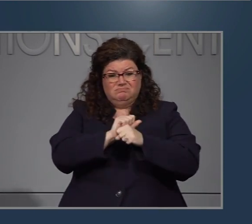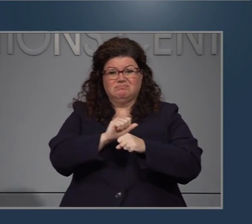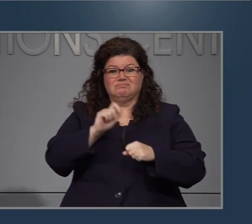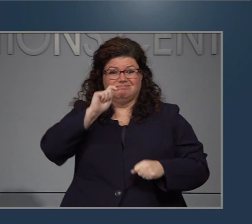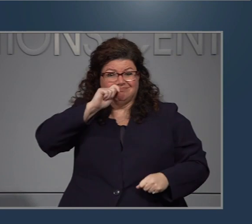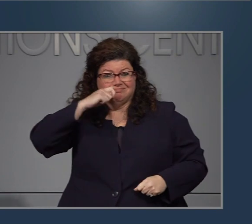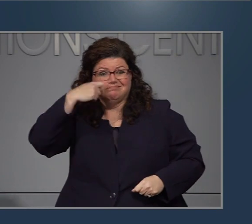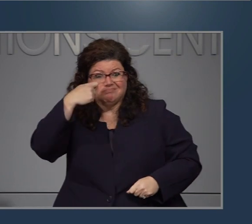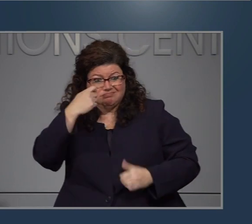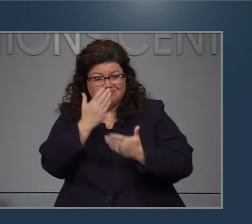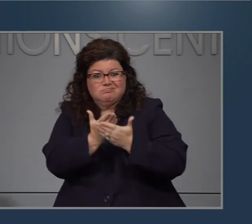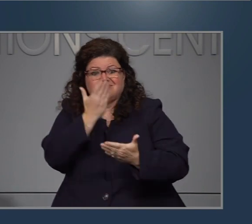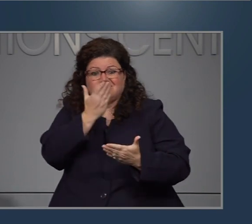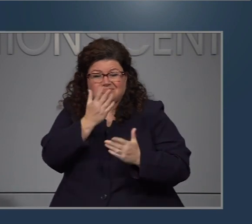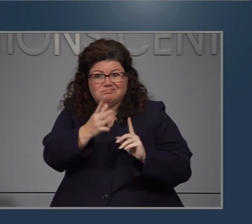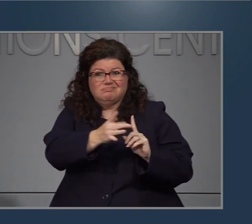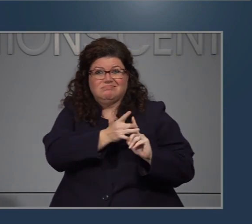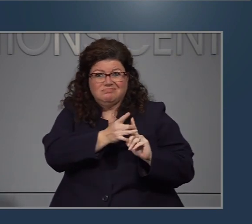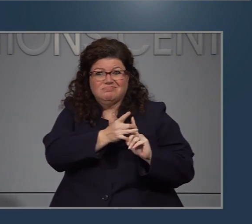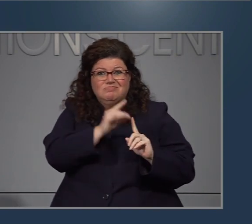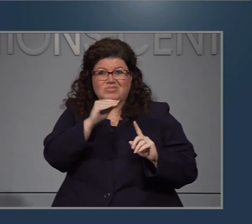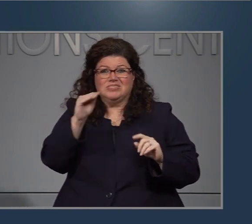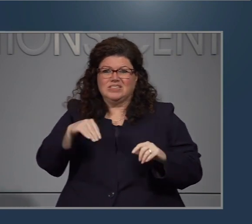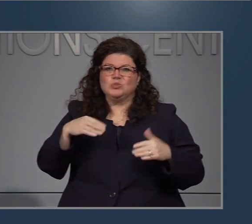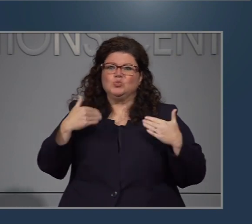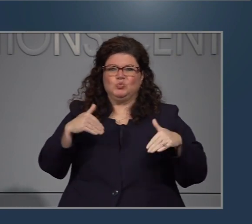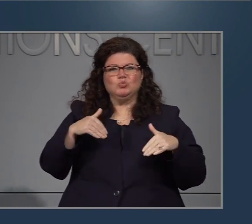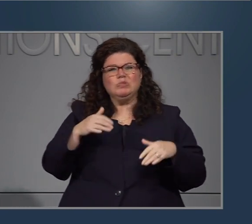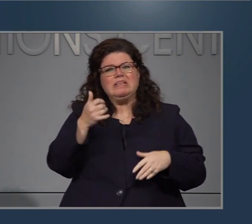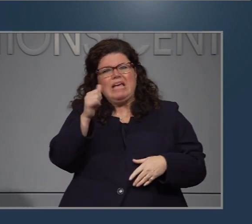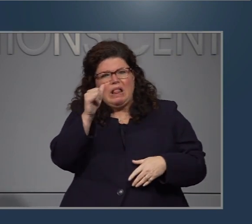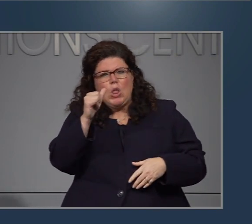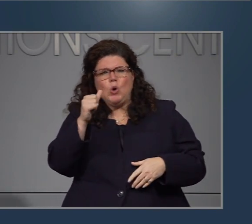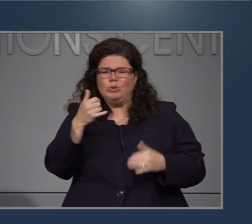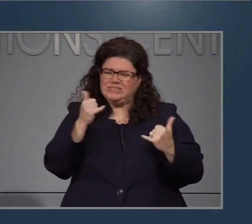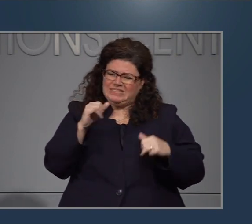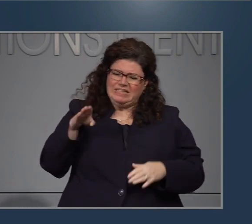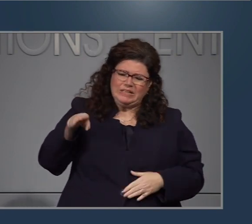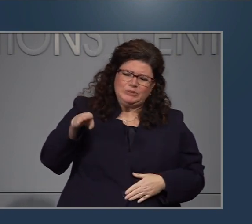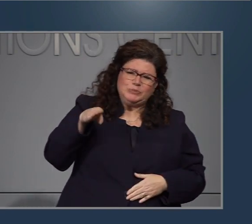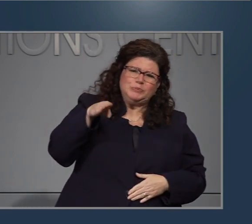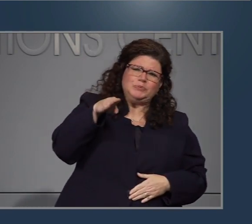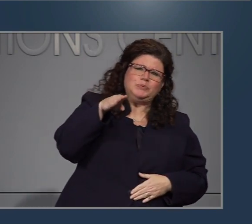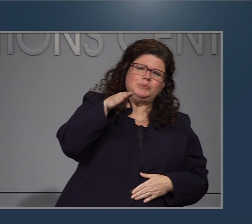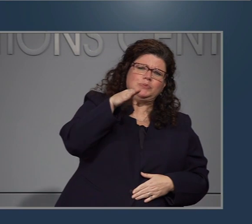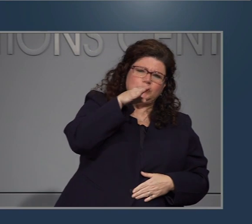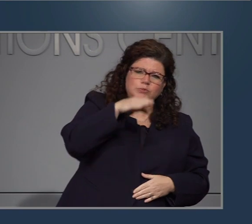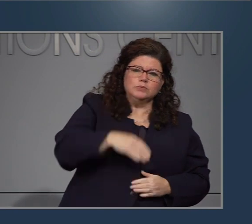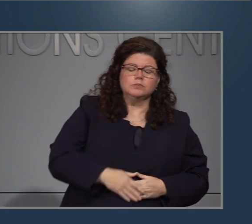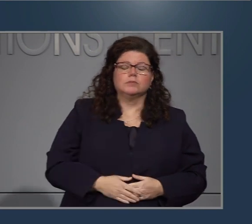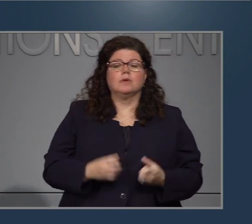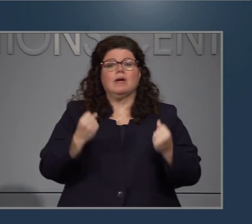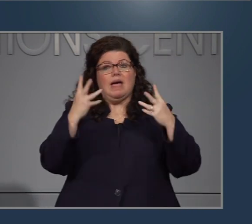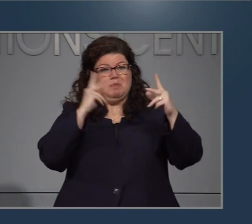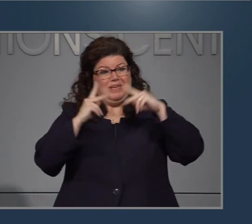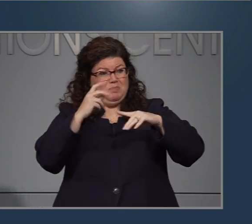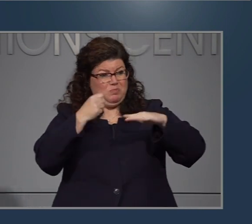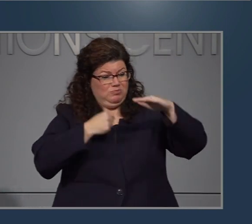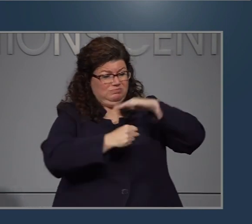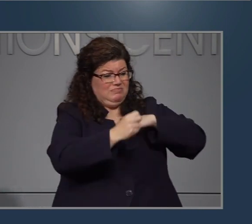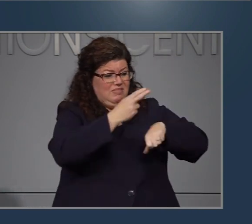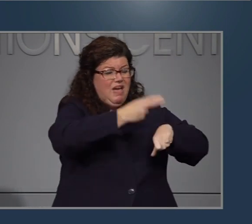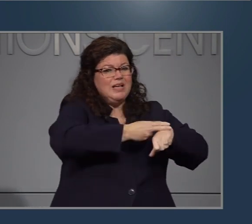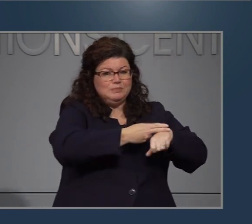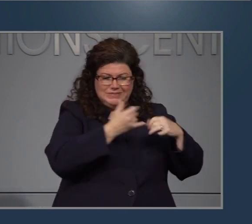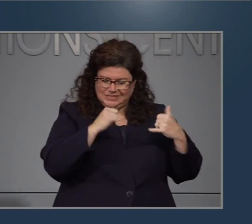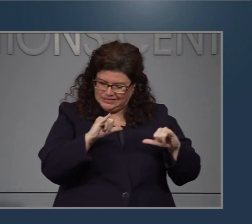en porcentaje de pruebas regresando positivas sigue elevada y está regresando más de lo que nos gustaría ver el índice y esta